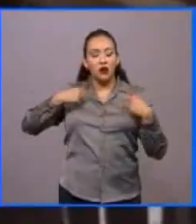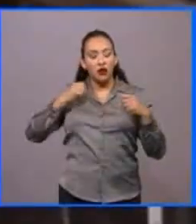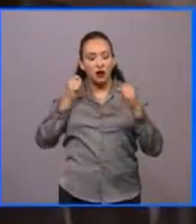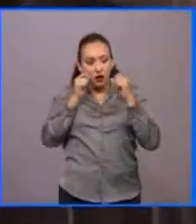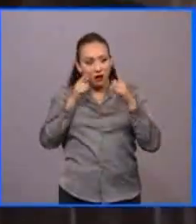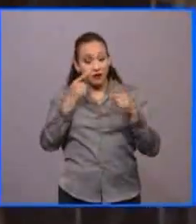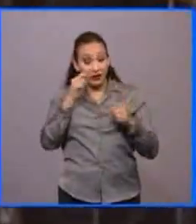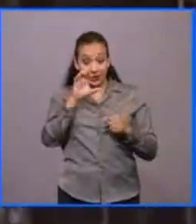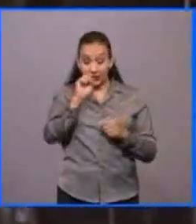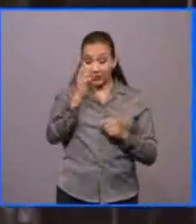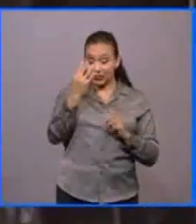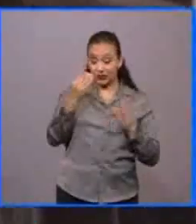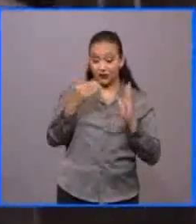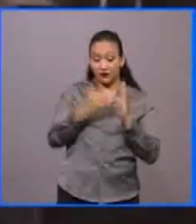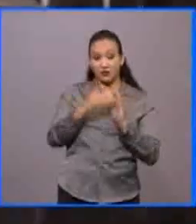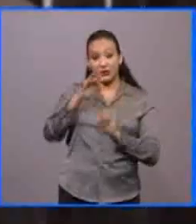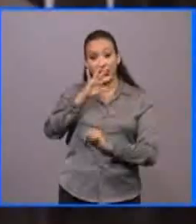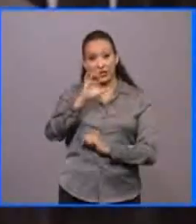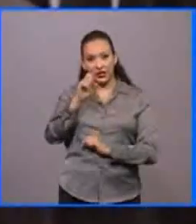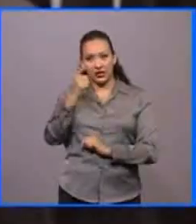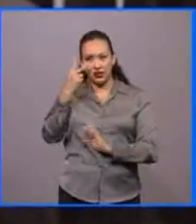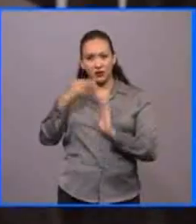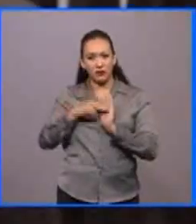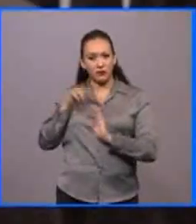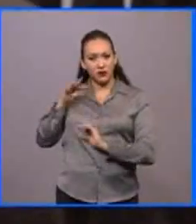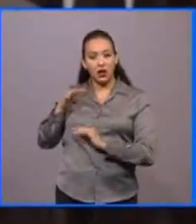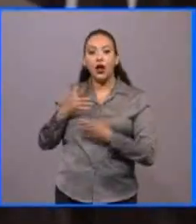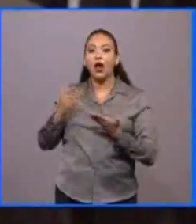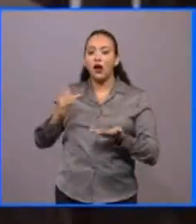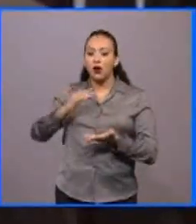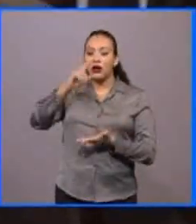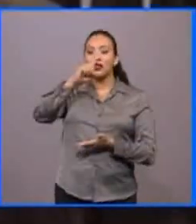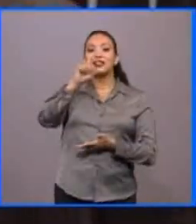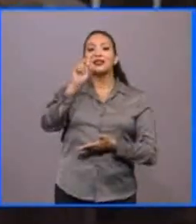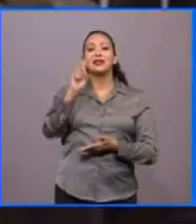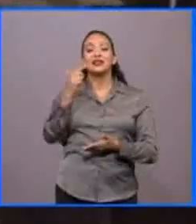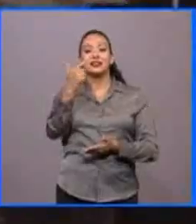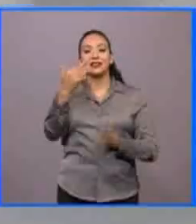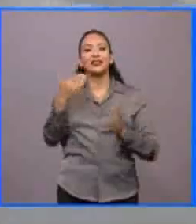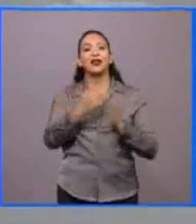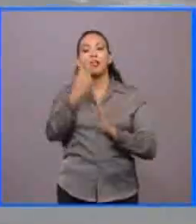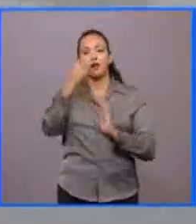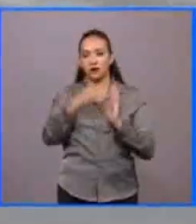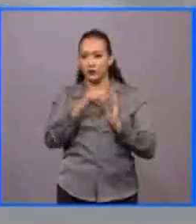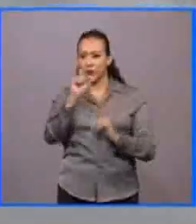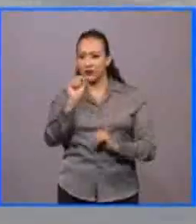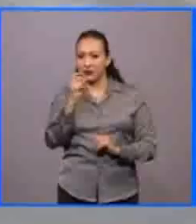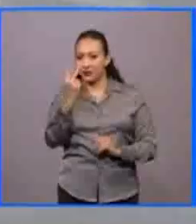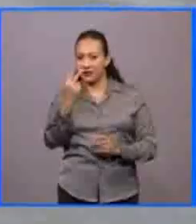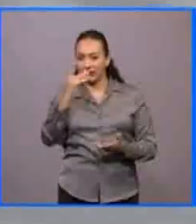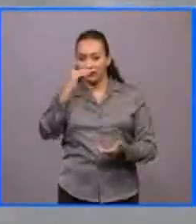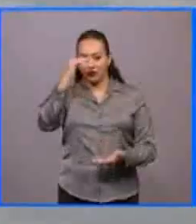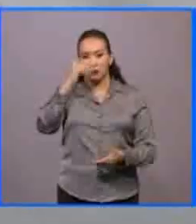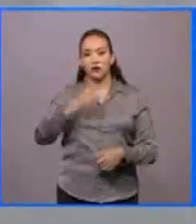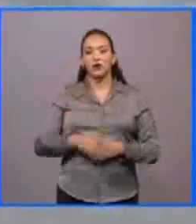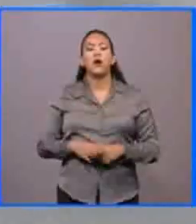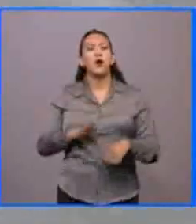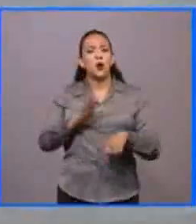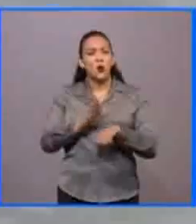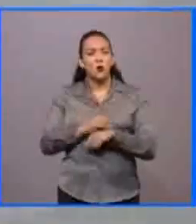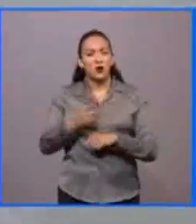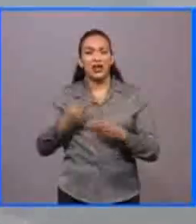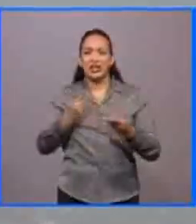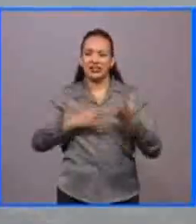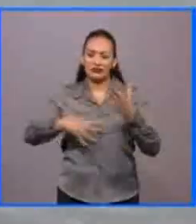al pasar de 69,500 en 2019 a 137,000 en 2022. Ello debido al aumento